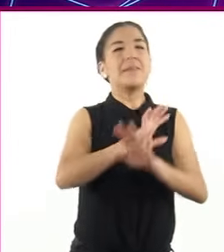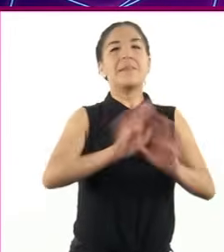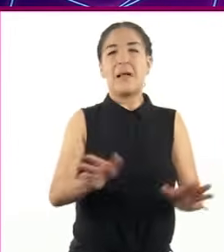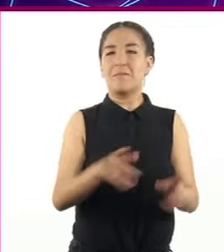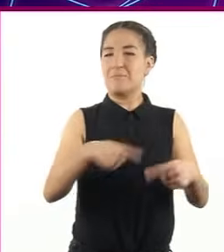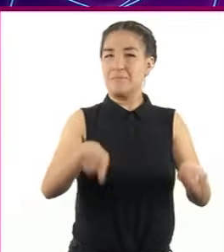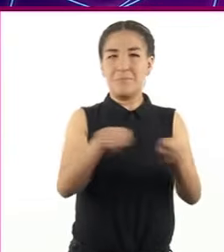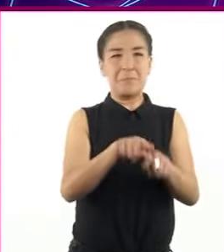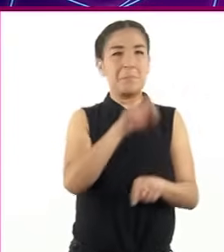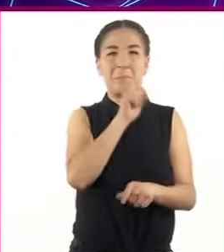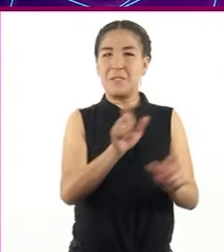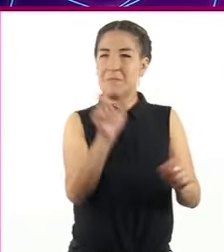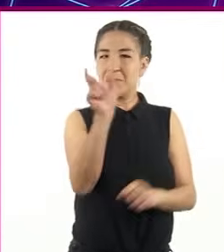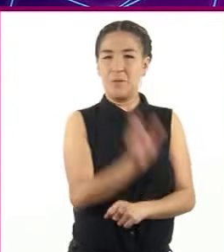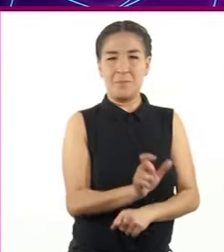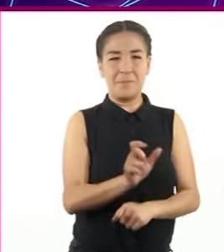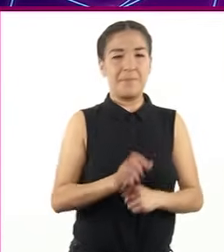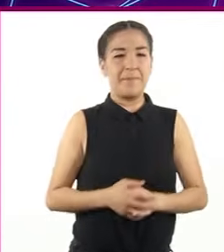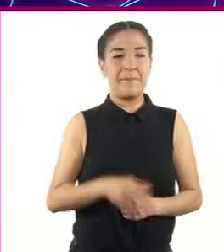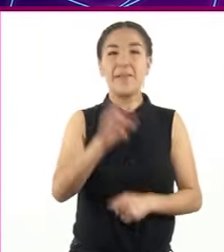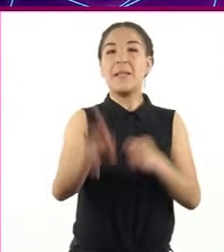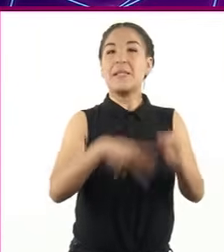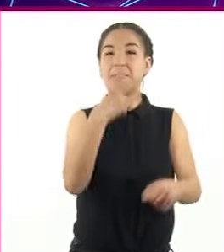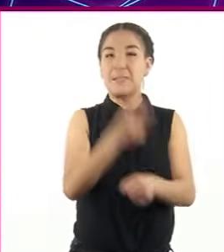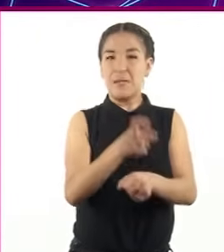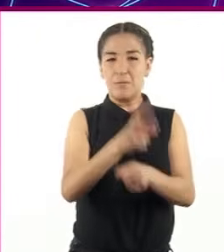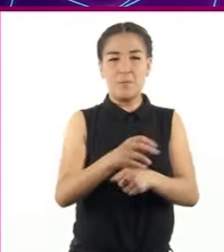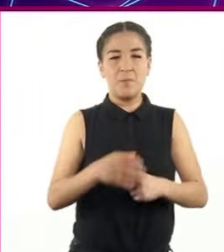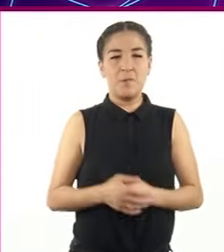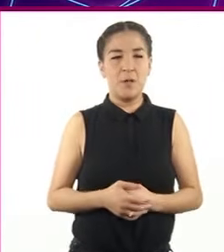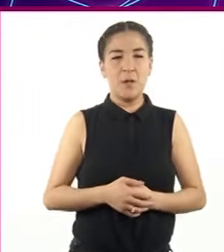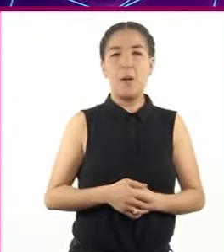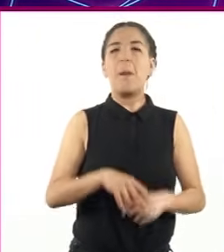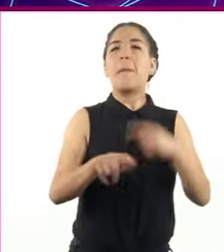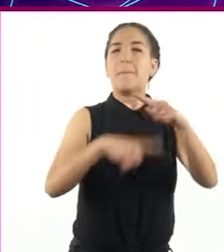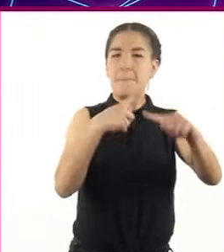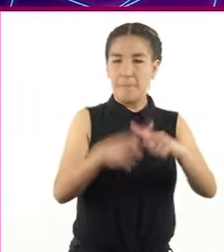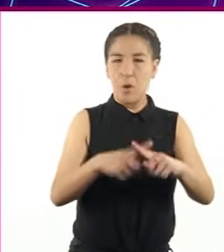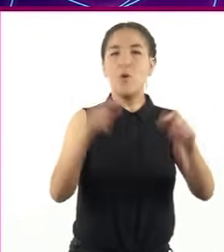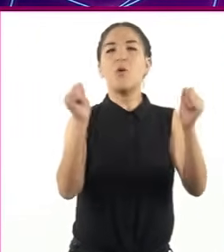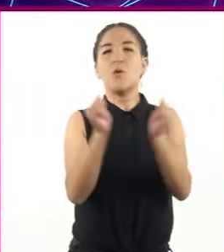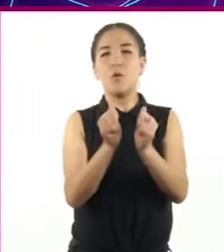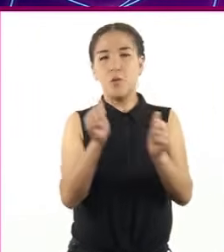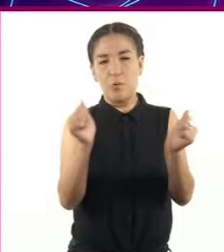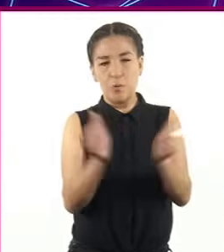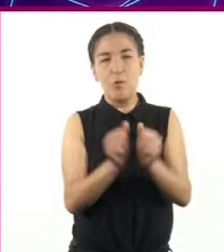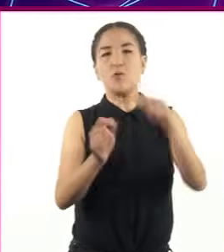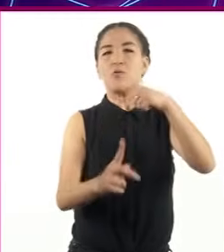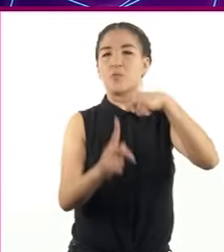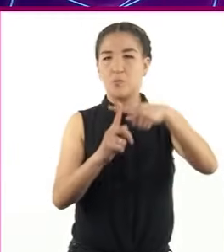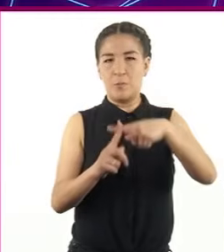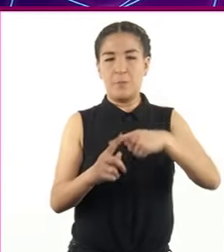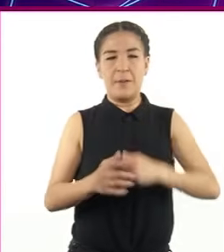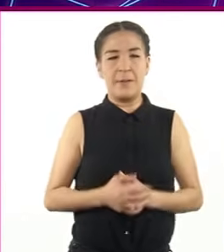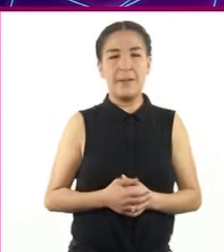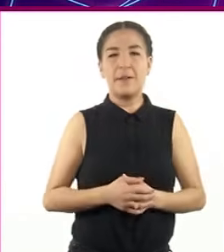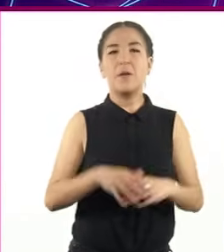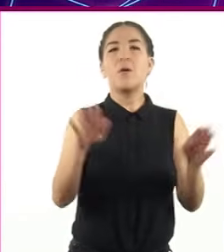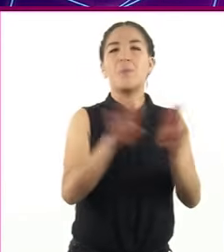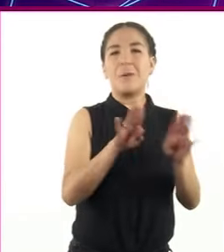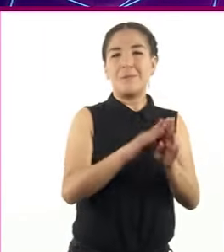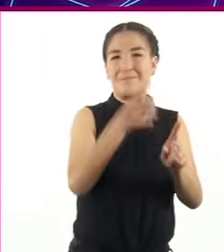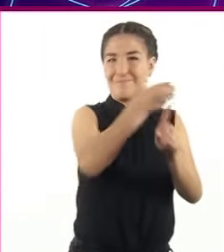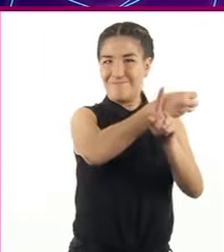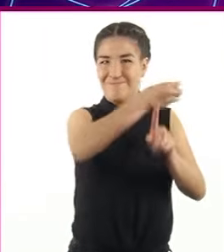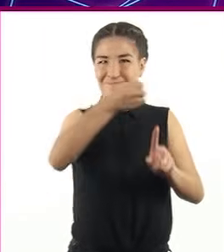forma simplificada. La segunda tiene tanto una multiplicación como una suma que se pueden resolver. Por jerarquía de